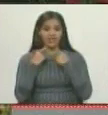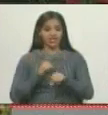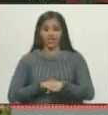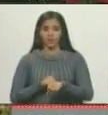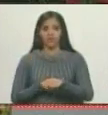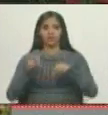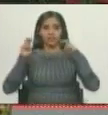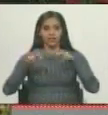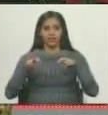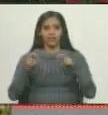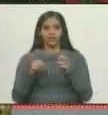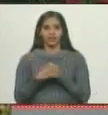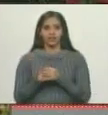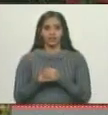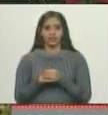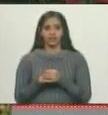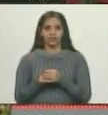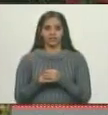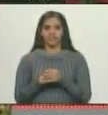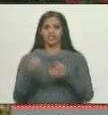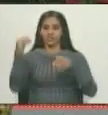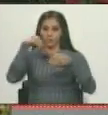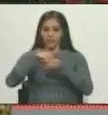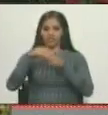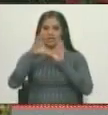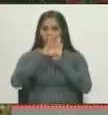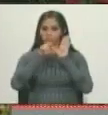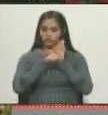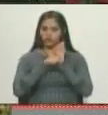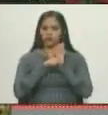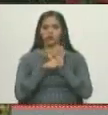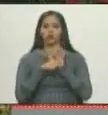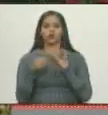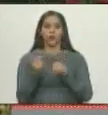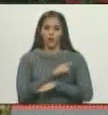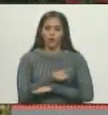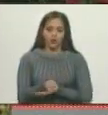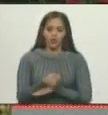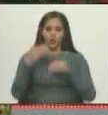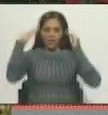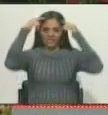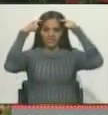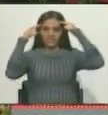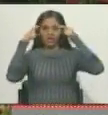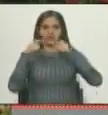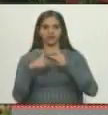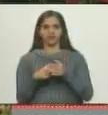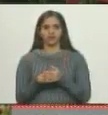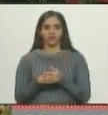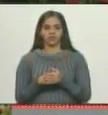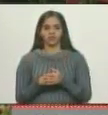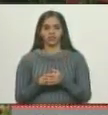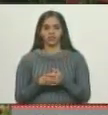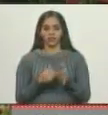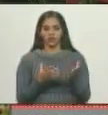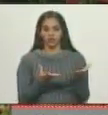que se metan en el marco de la Constitución Nacional, como los obligó el comandante Chávez y los llevó a aquel